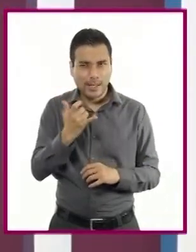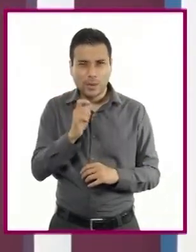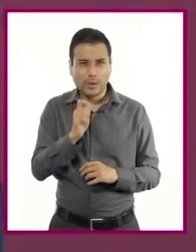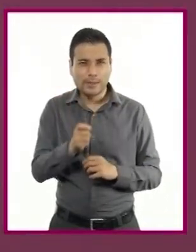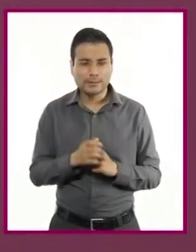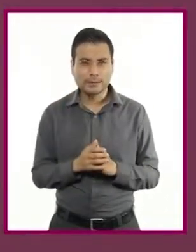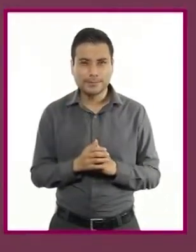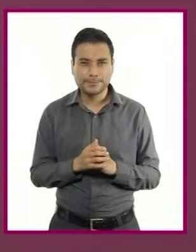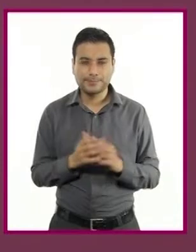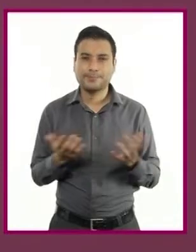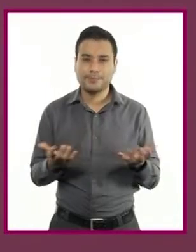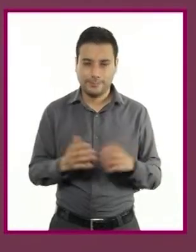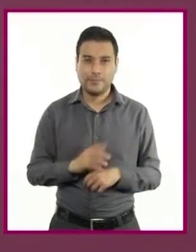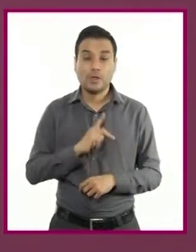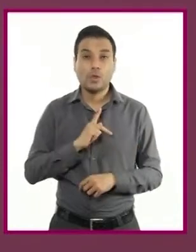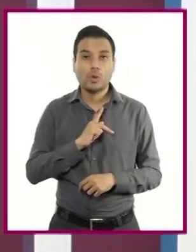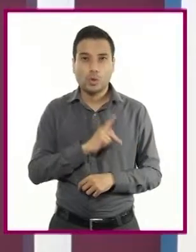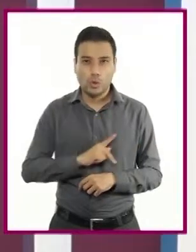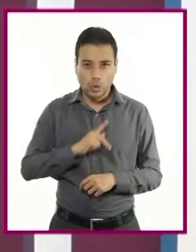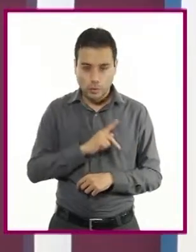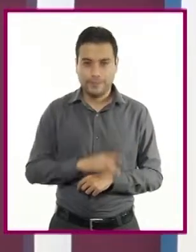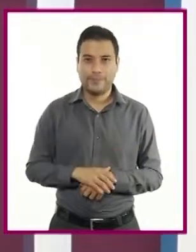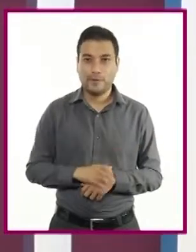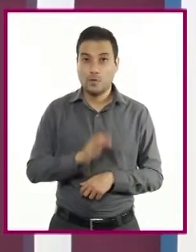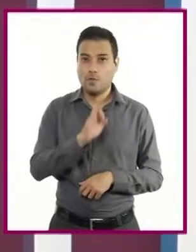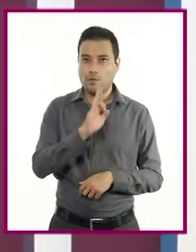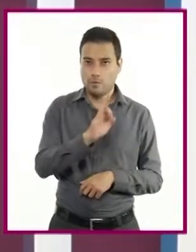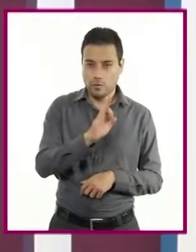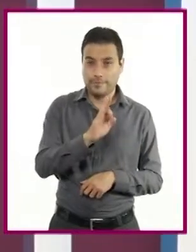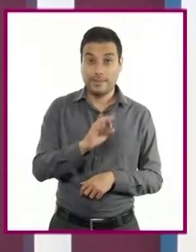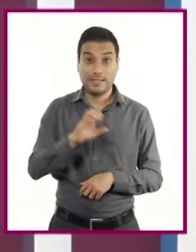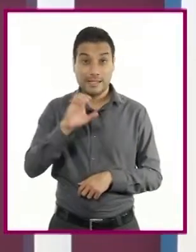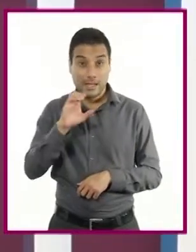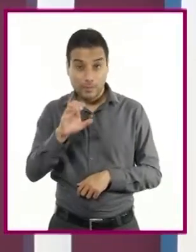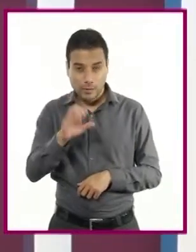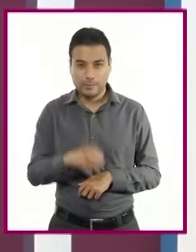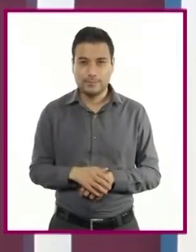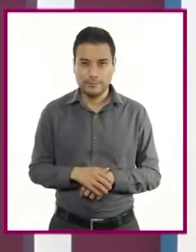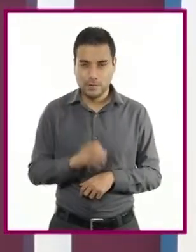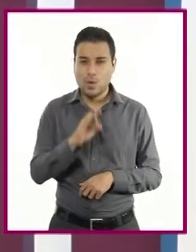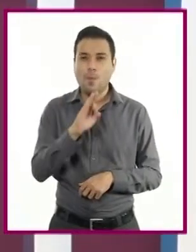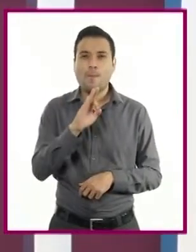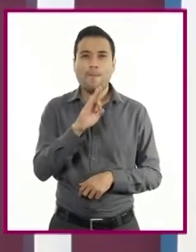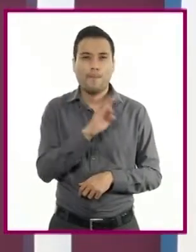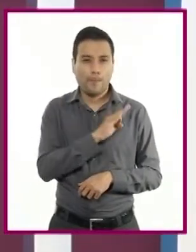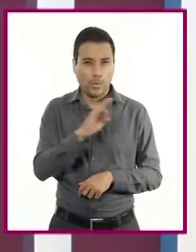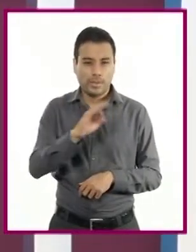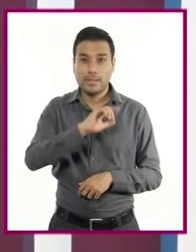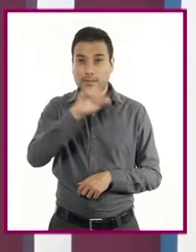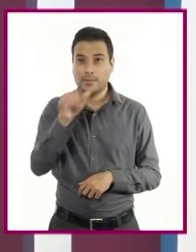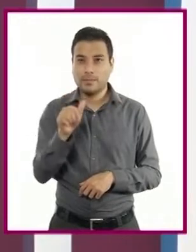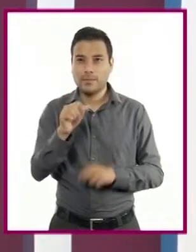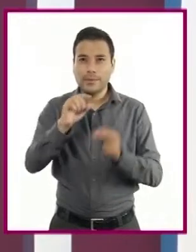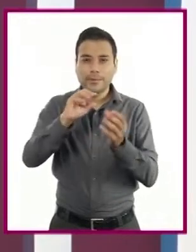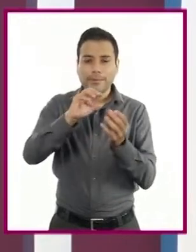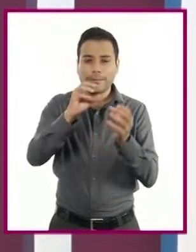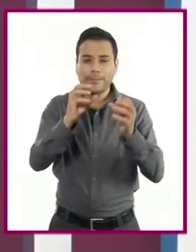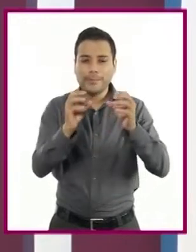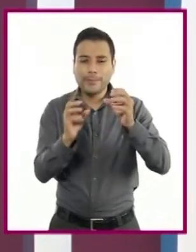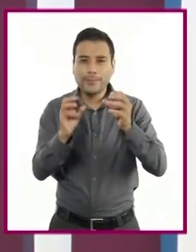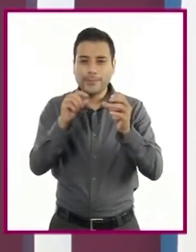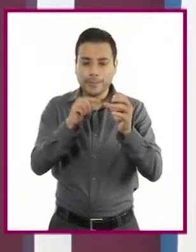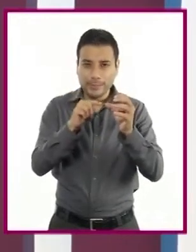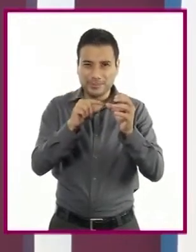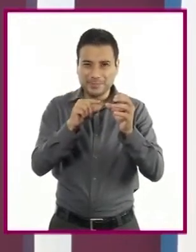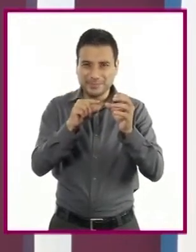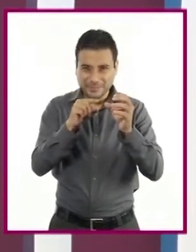Nadia, que el cloro, el flúor y el carbono reaccionan químicamente con las partículas del ozono de la atmósfera. De este